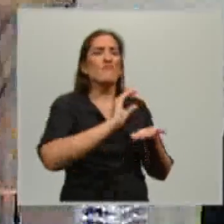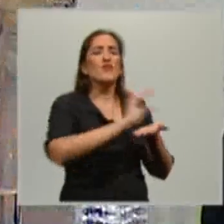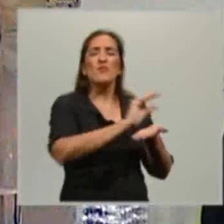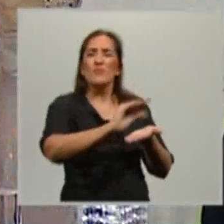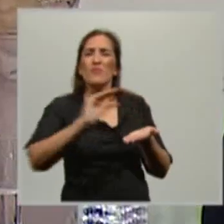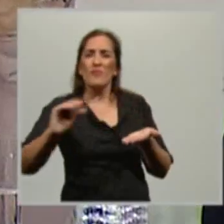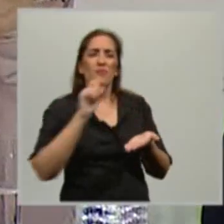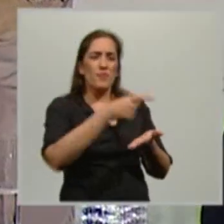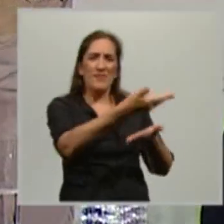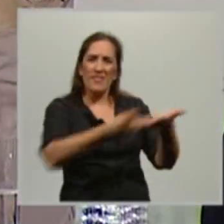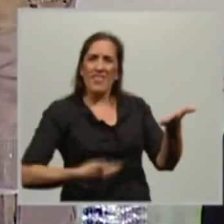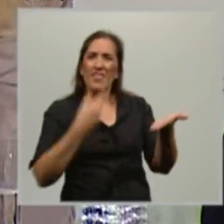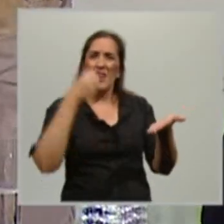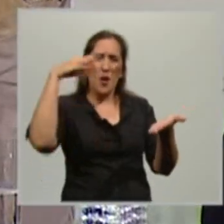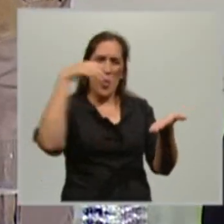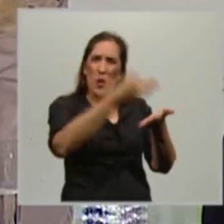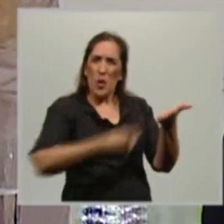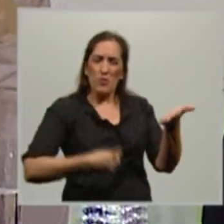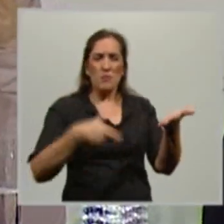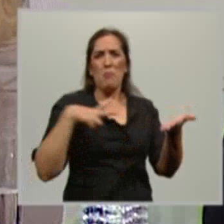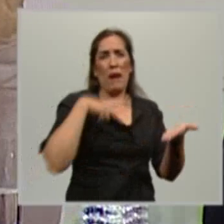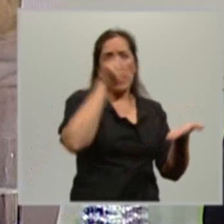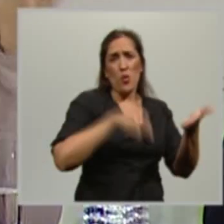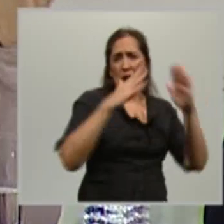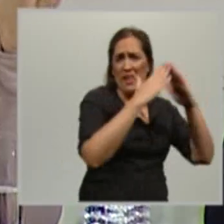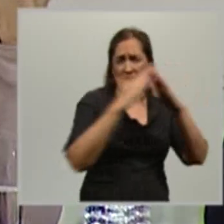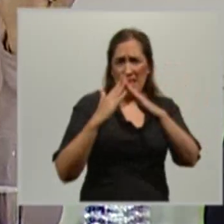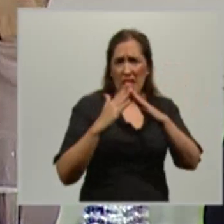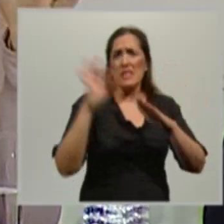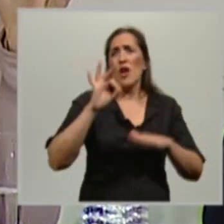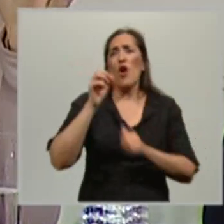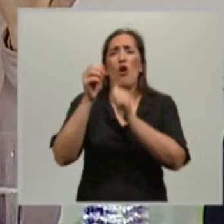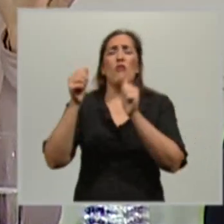los usuarios y consumidores particulares, es de